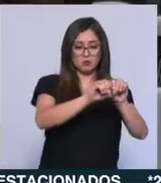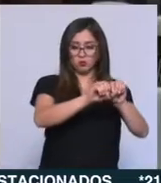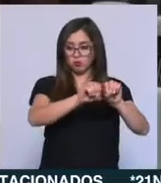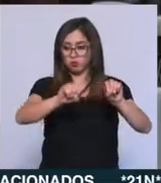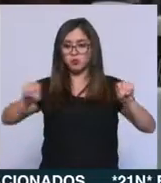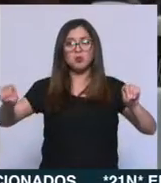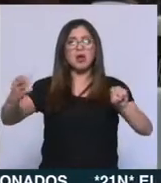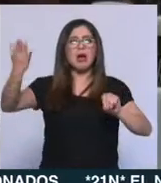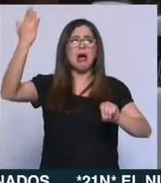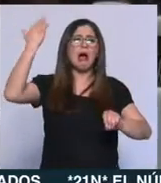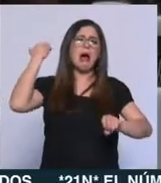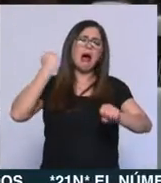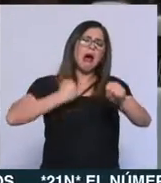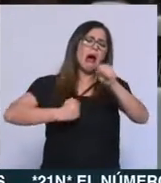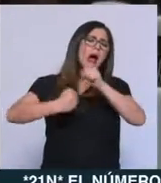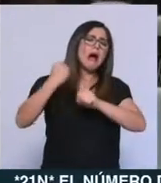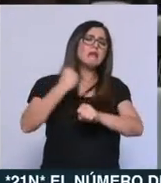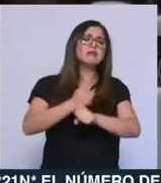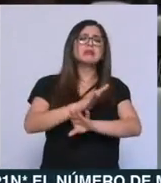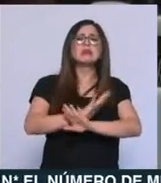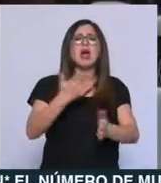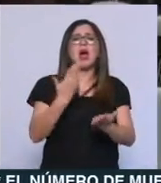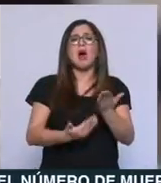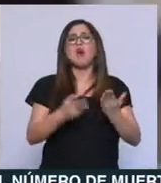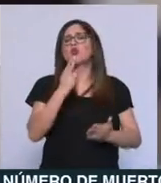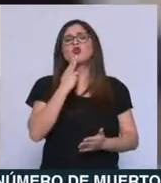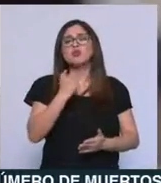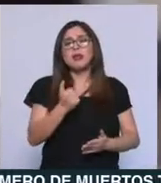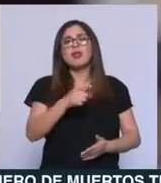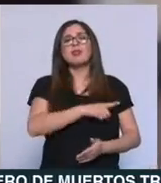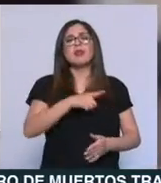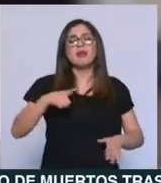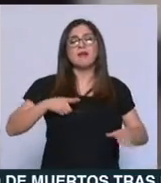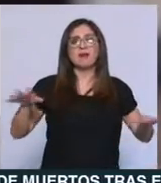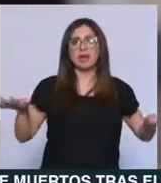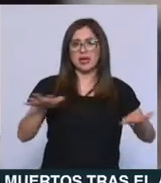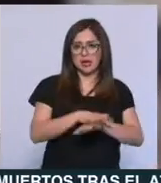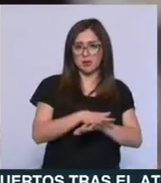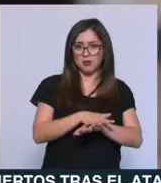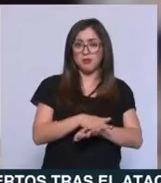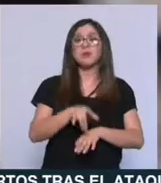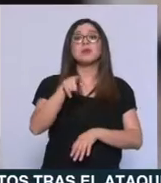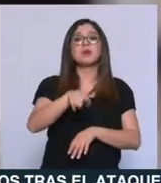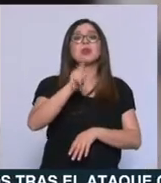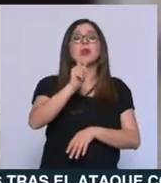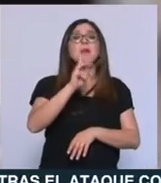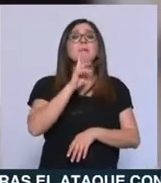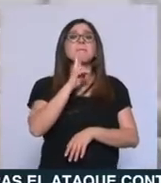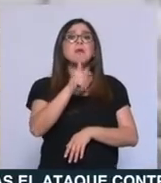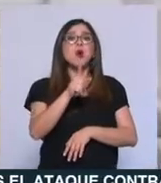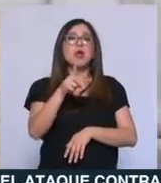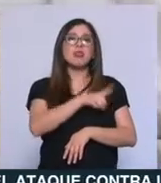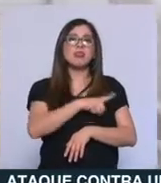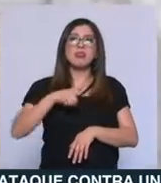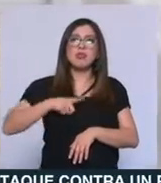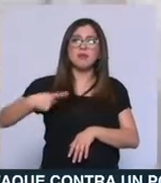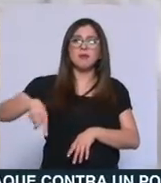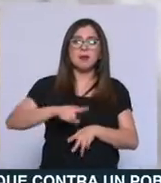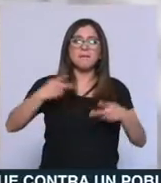vida útil, que requiere renovarse. Se podría dar mejor servicio si los ciudadanos pagaran